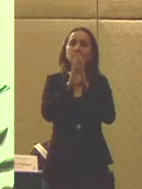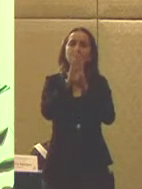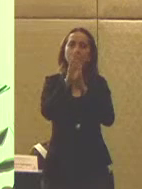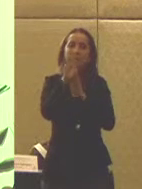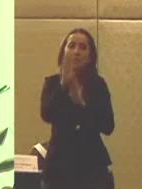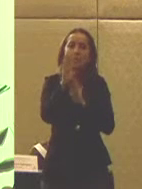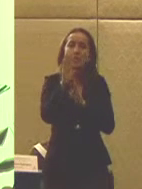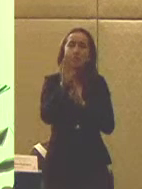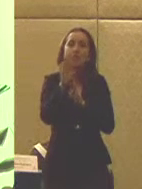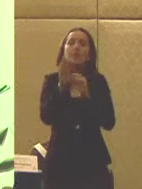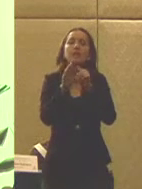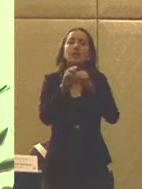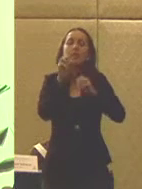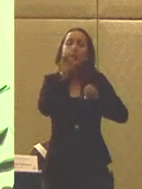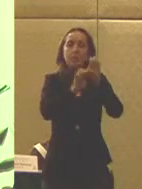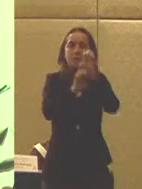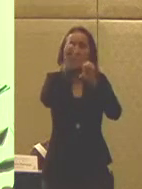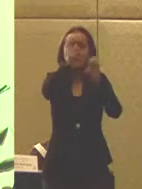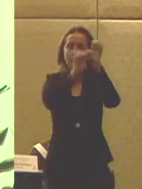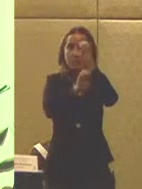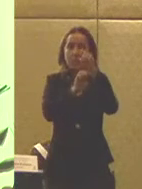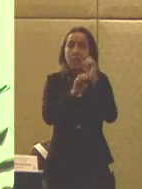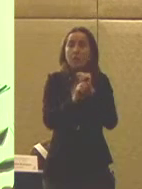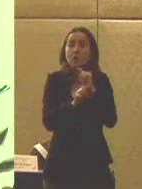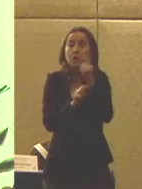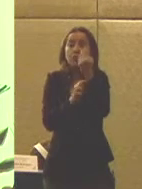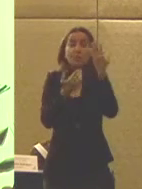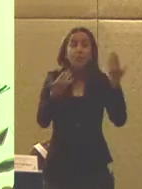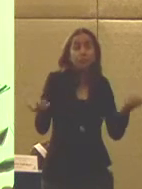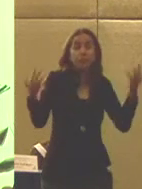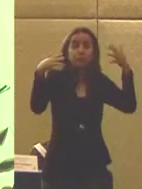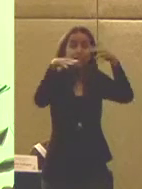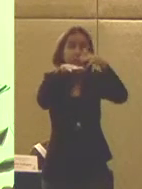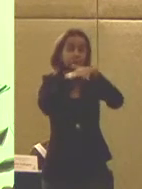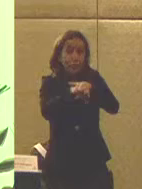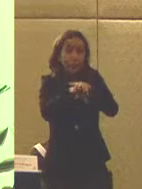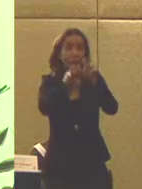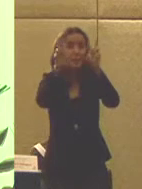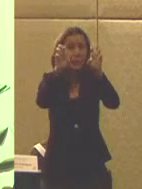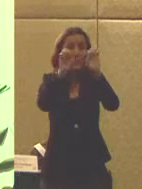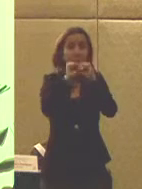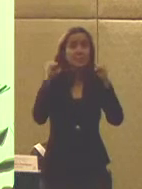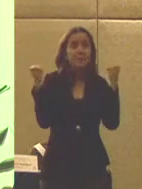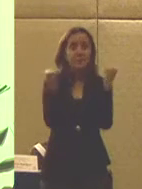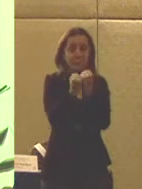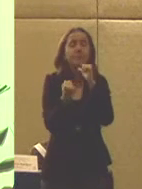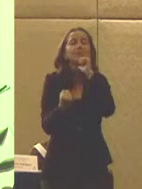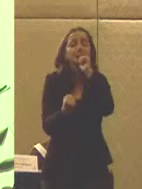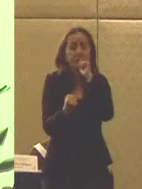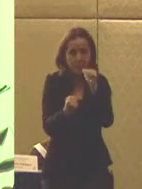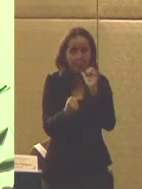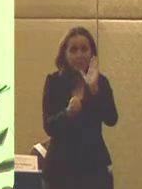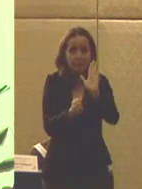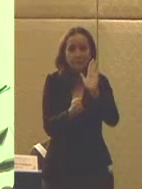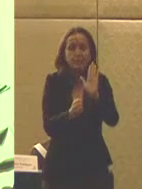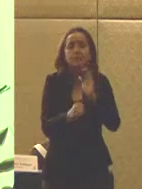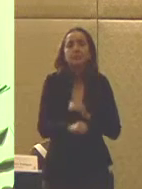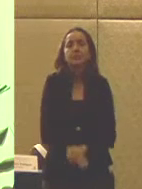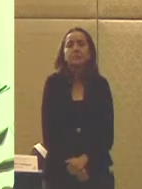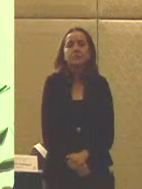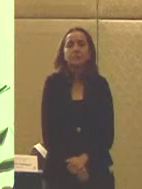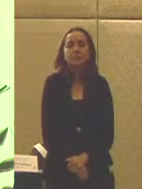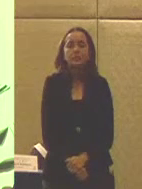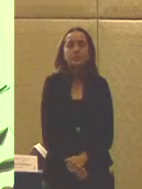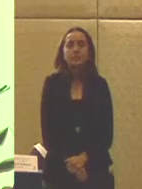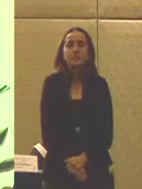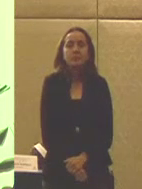de infraestructura, no así del concepto integral de protección social, y todavía está en proceso de elaboración.